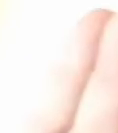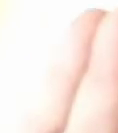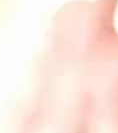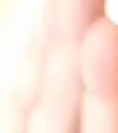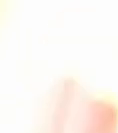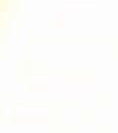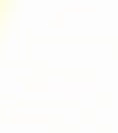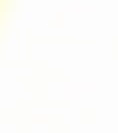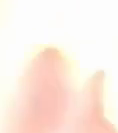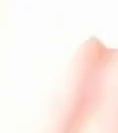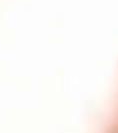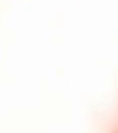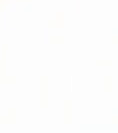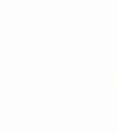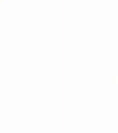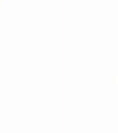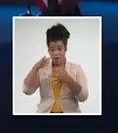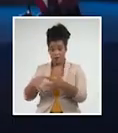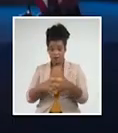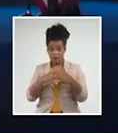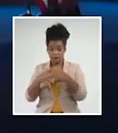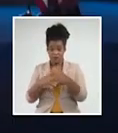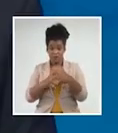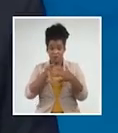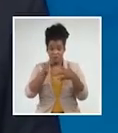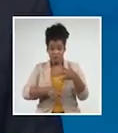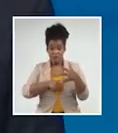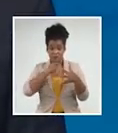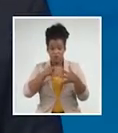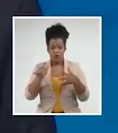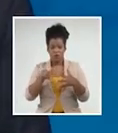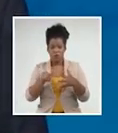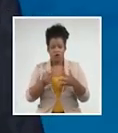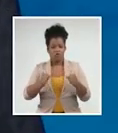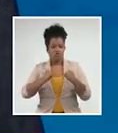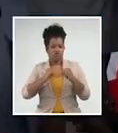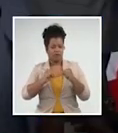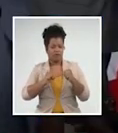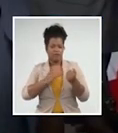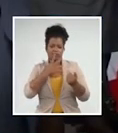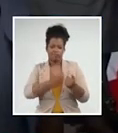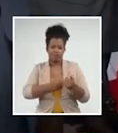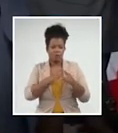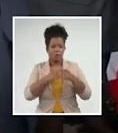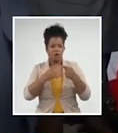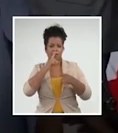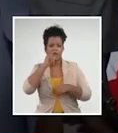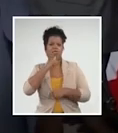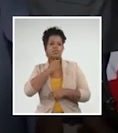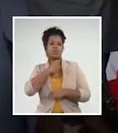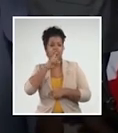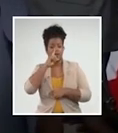cordero mientras que baiden y otros ahí podemos poner un pequeño